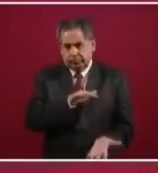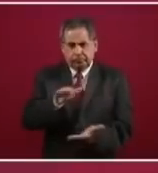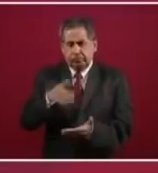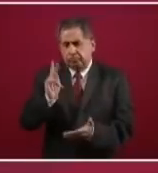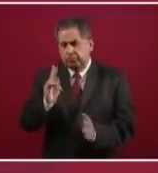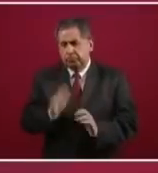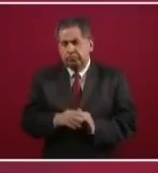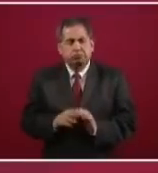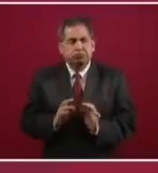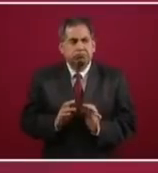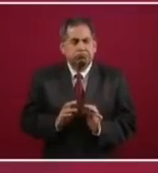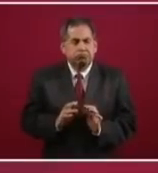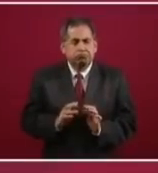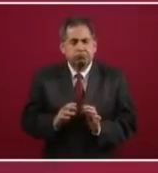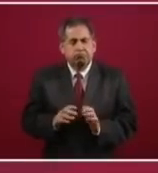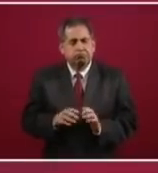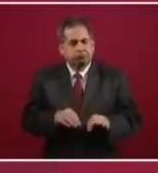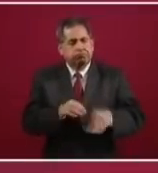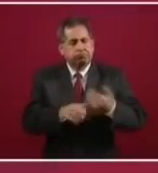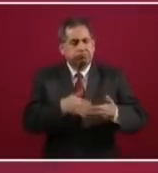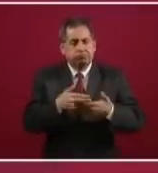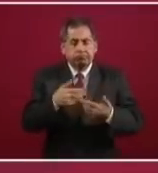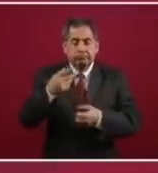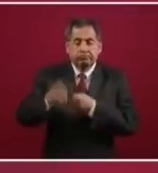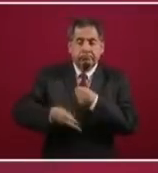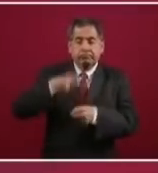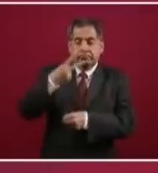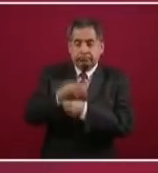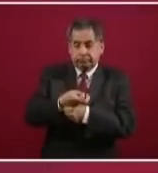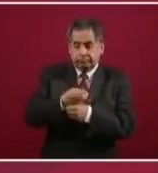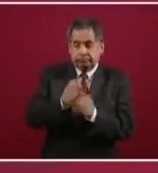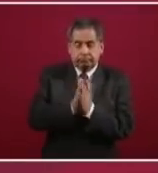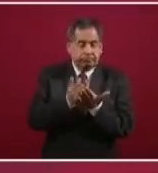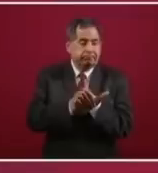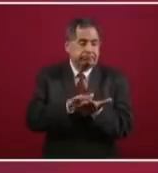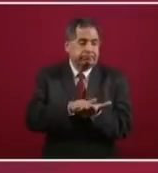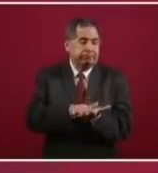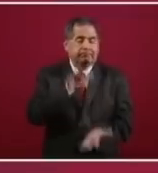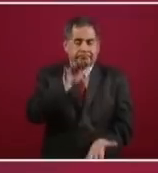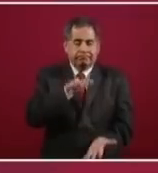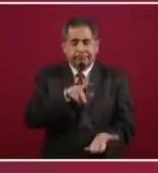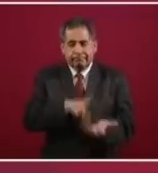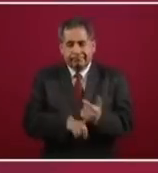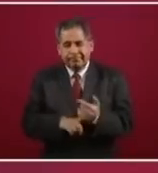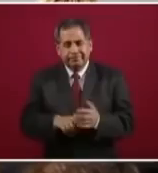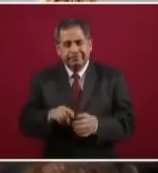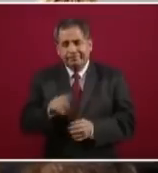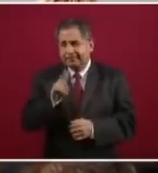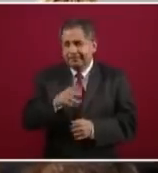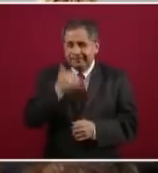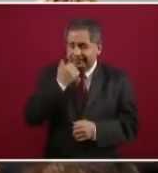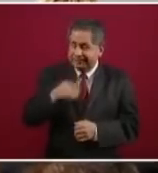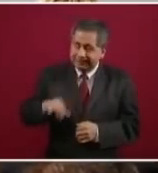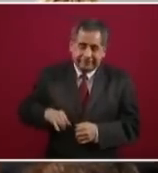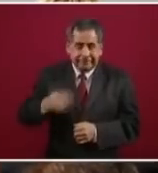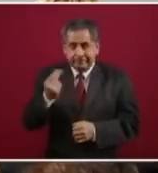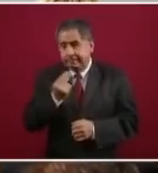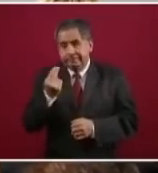pero ya están trabajando en la segunda edición. Además, me interesa la segunda